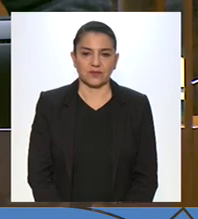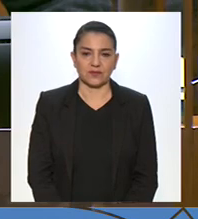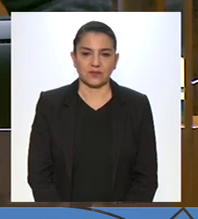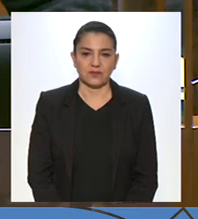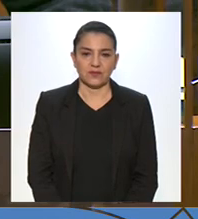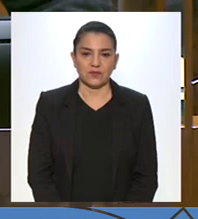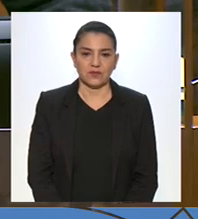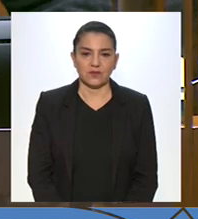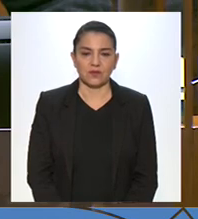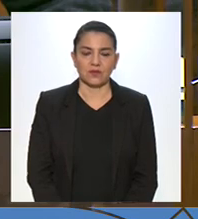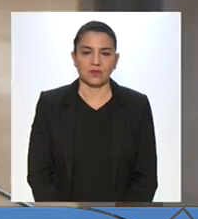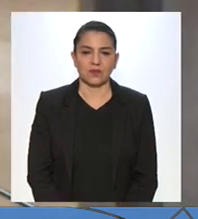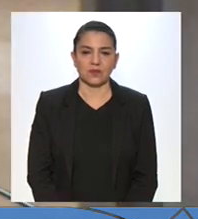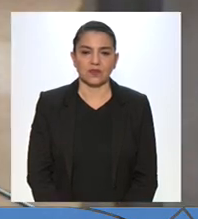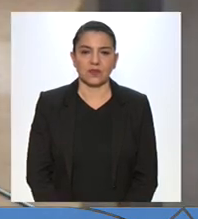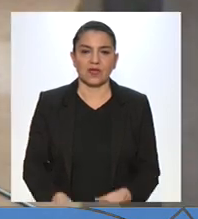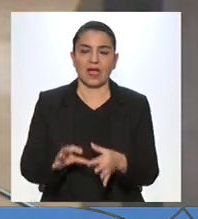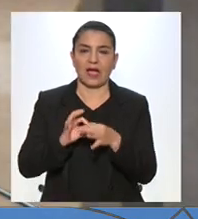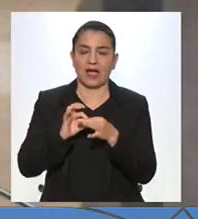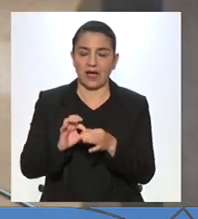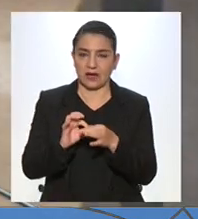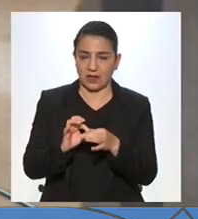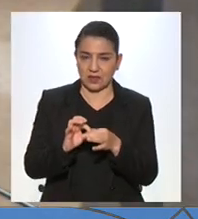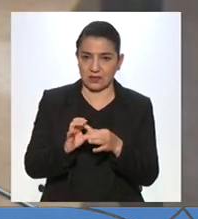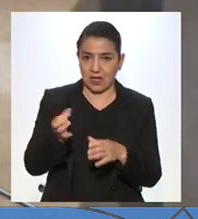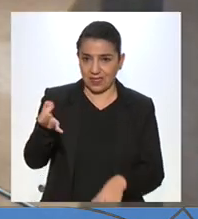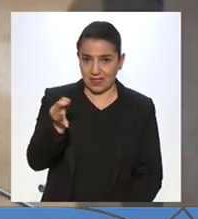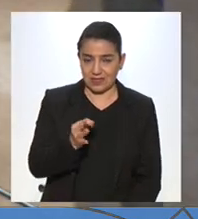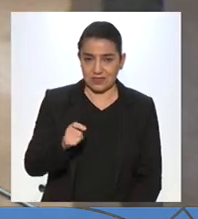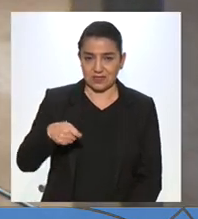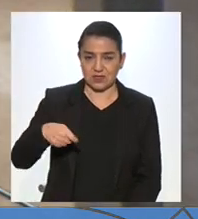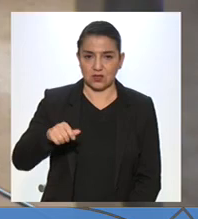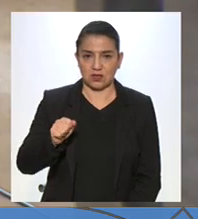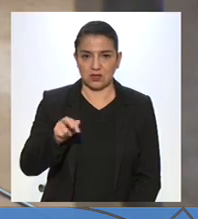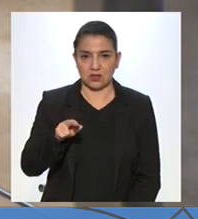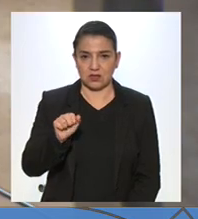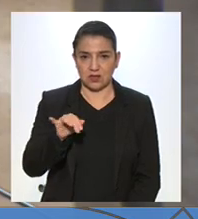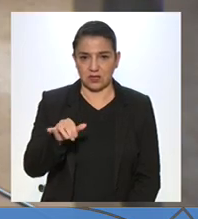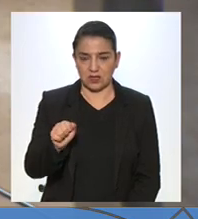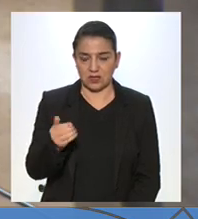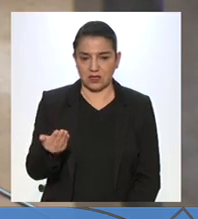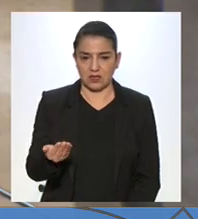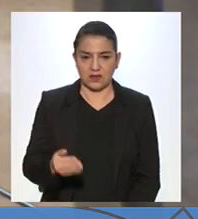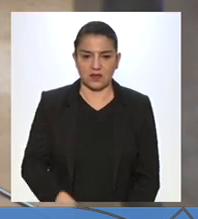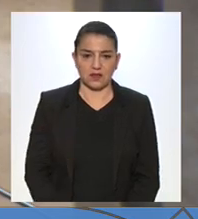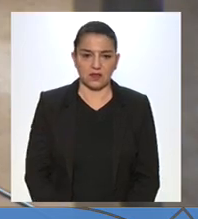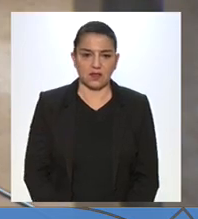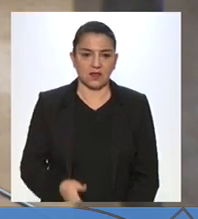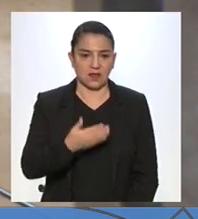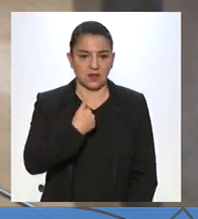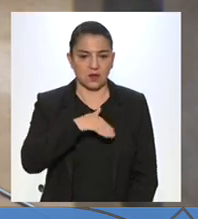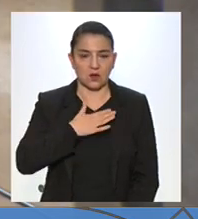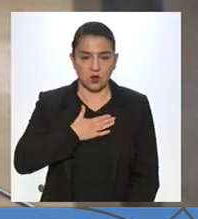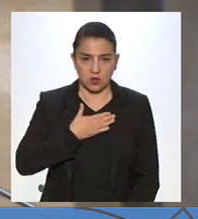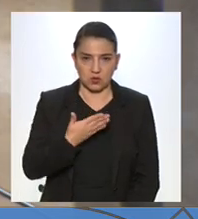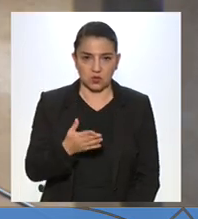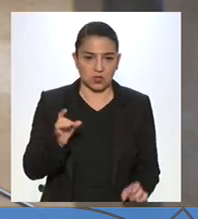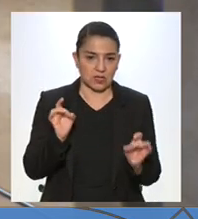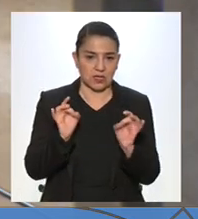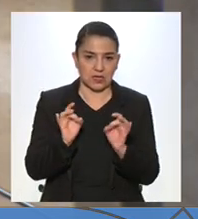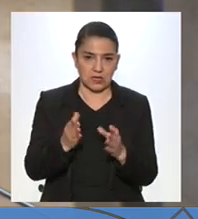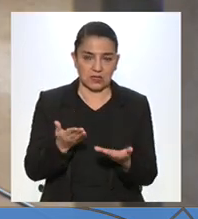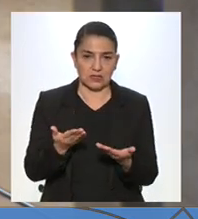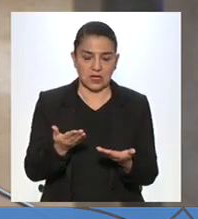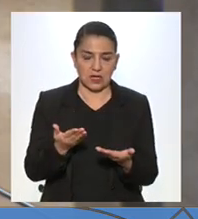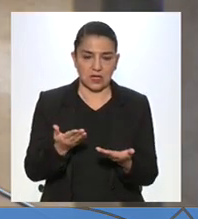No solo agradecer las palabras del senador Araya, o sea, para nosotros, quizás para tomar lo que